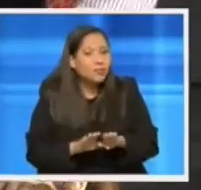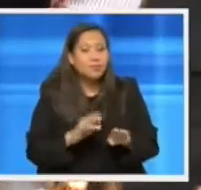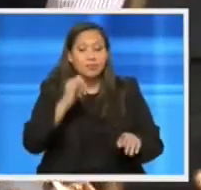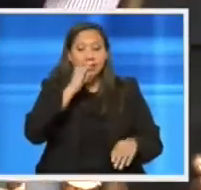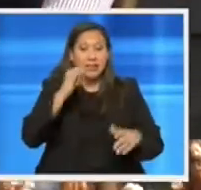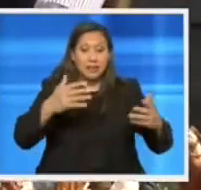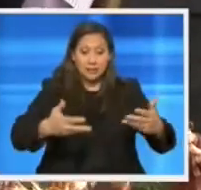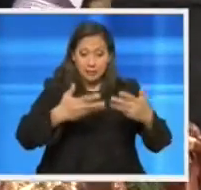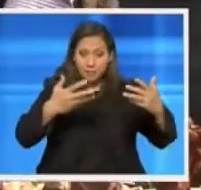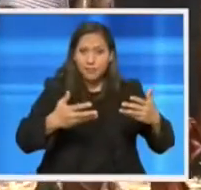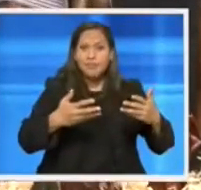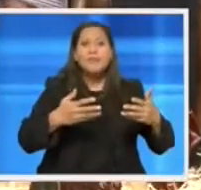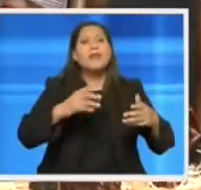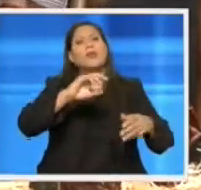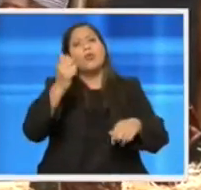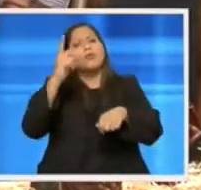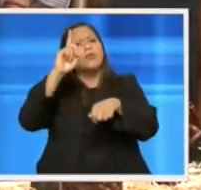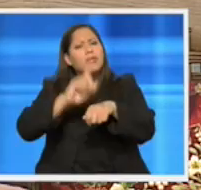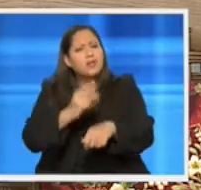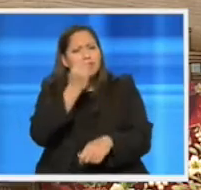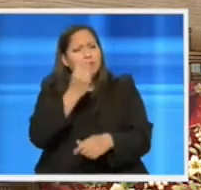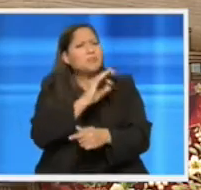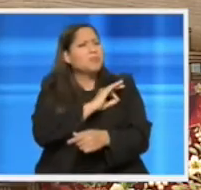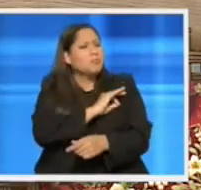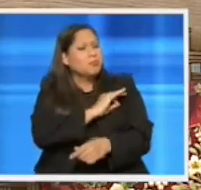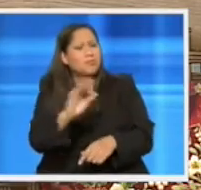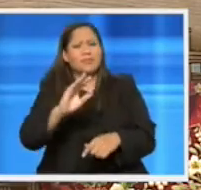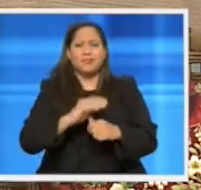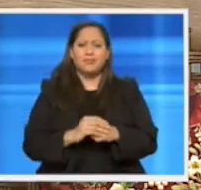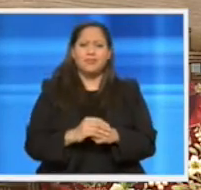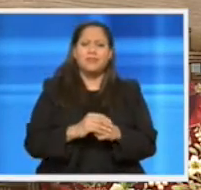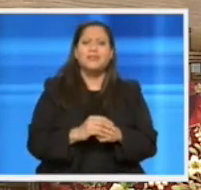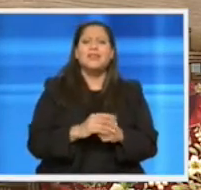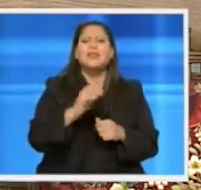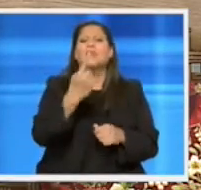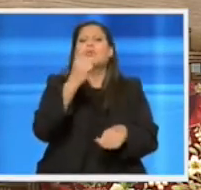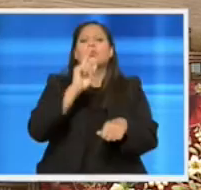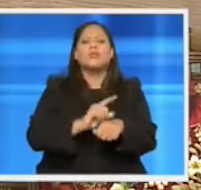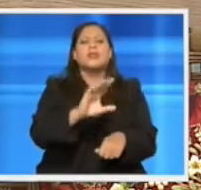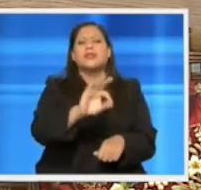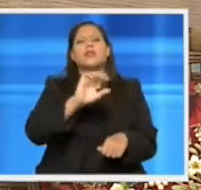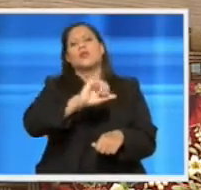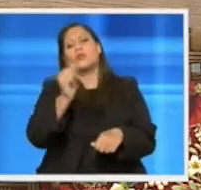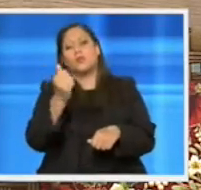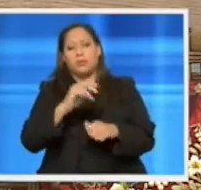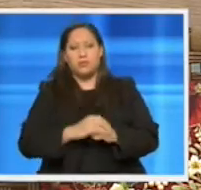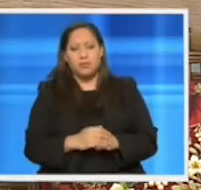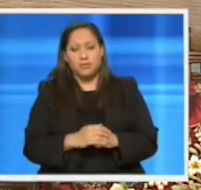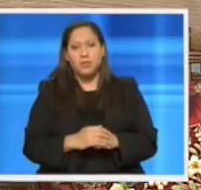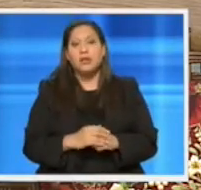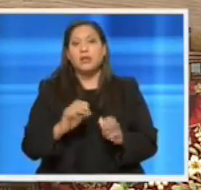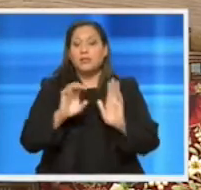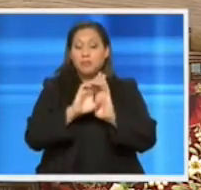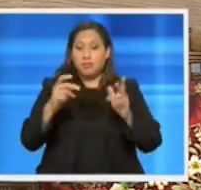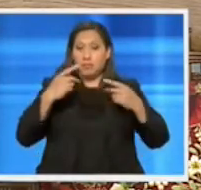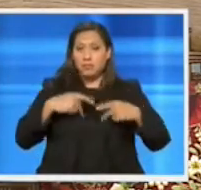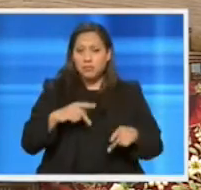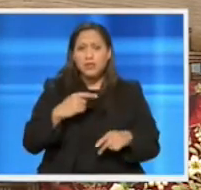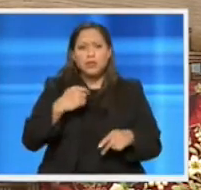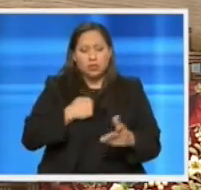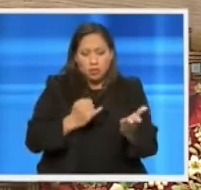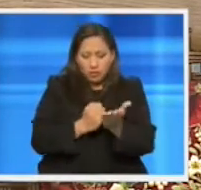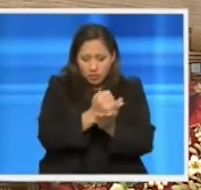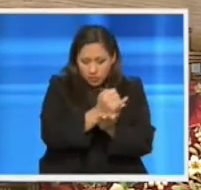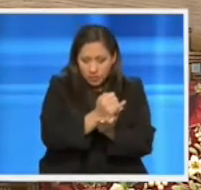es algo que puedes comer cualquier otro día del año. sí, sí. Realmente disfruta, o sea, dice un paciente, yo decido mis batallas cuando